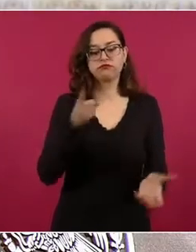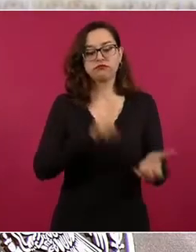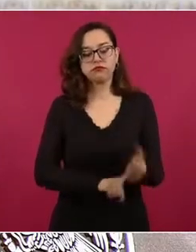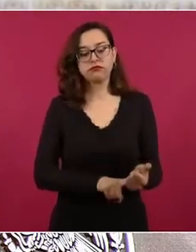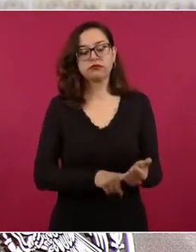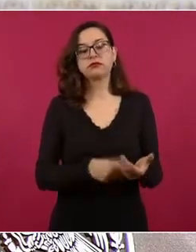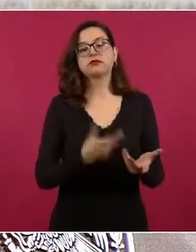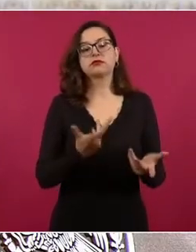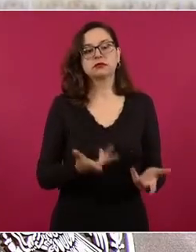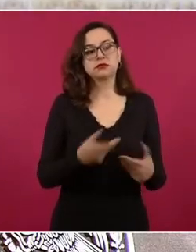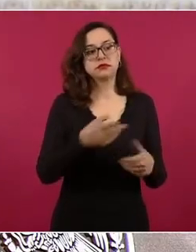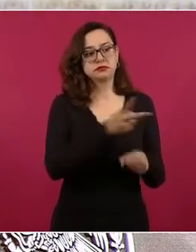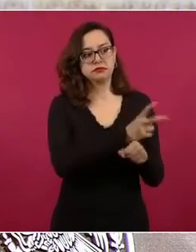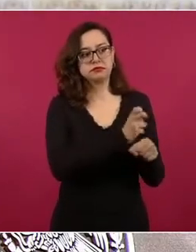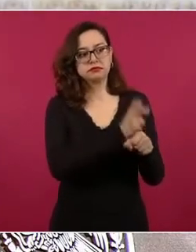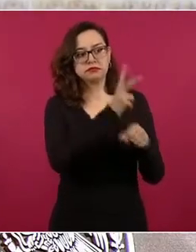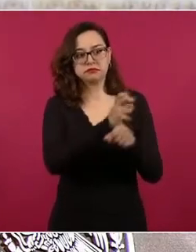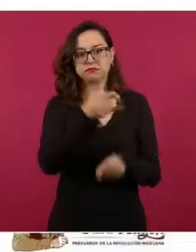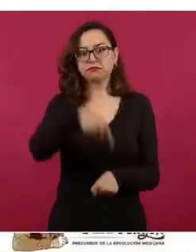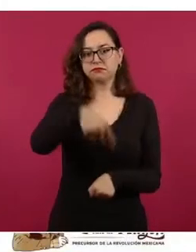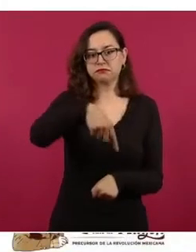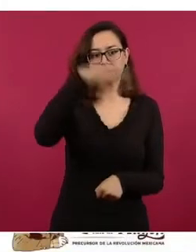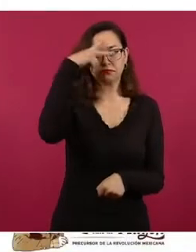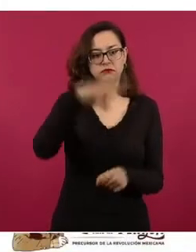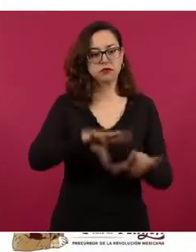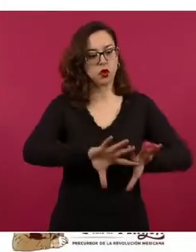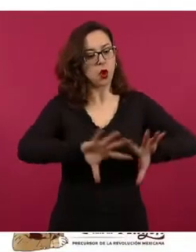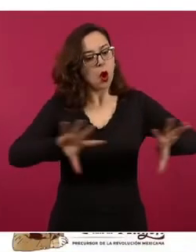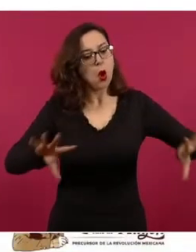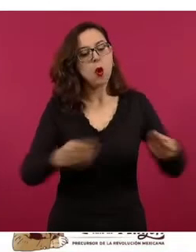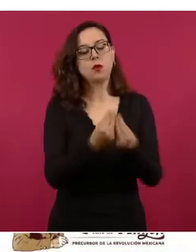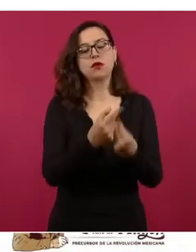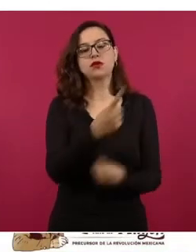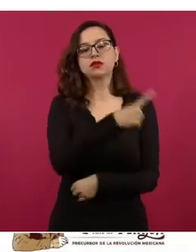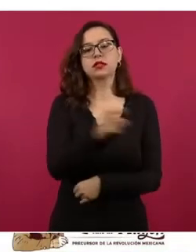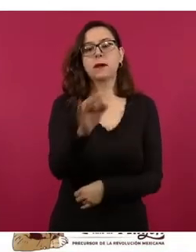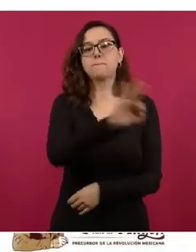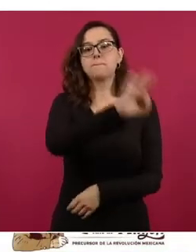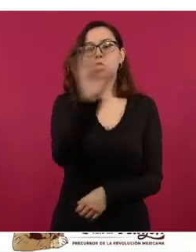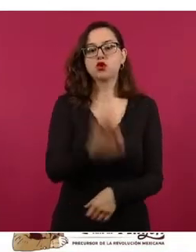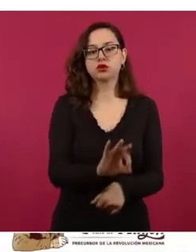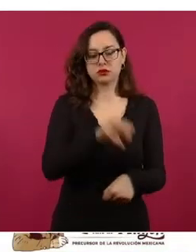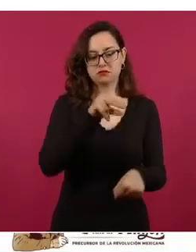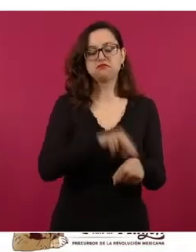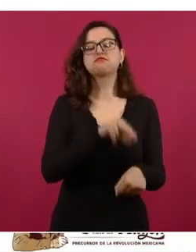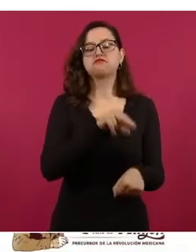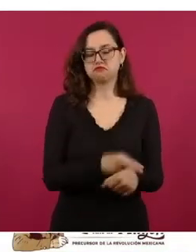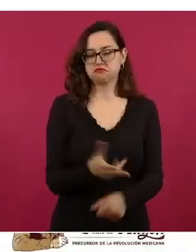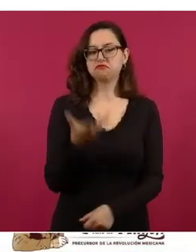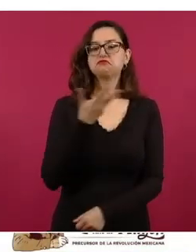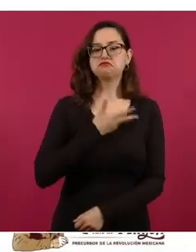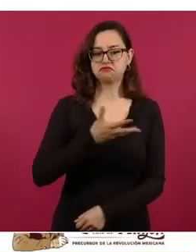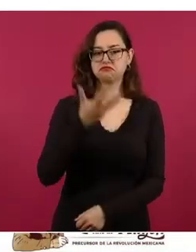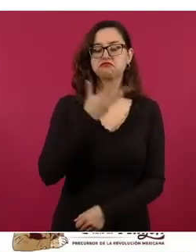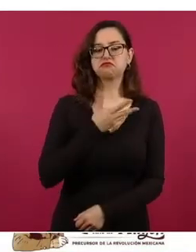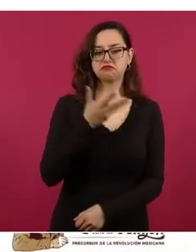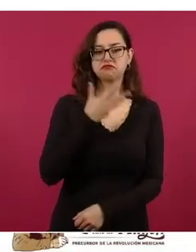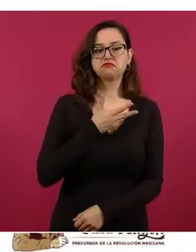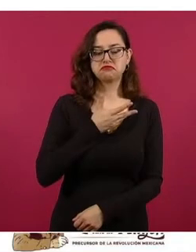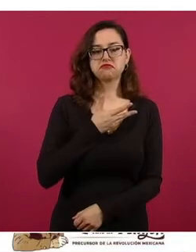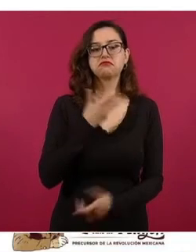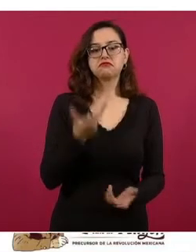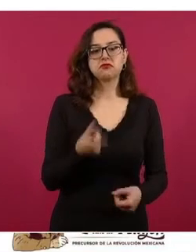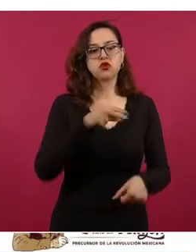Nacional de Contratación y Reclutamiento, ya llegamos al 100% de la cobertura para médicas y médicos